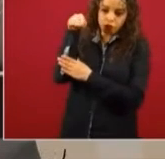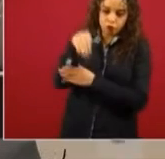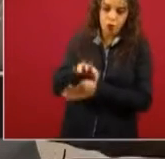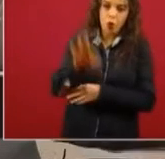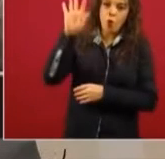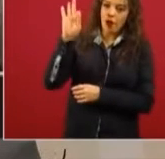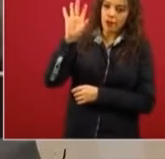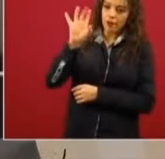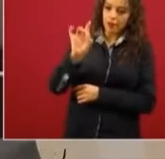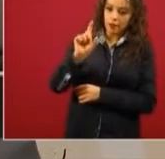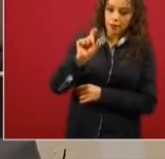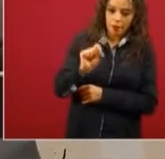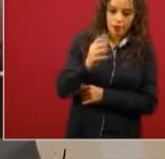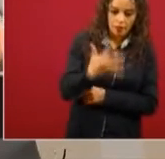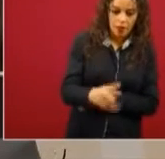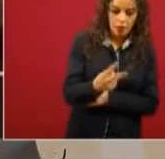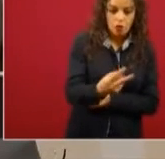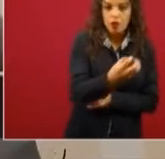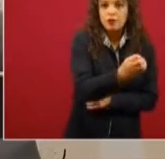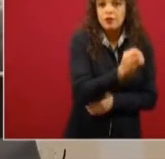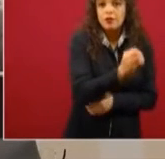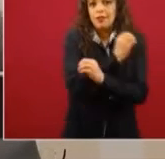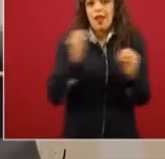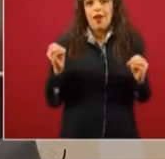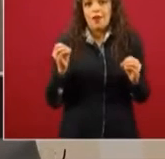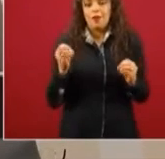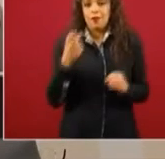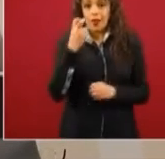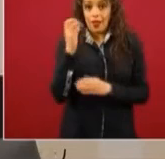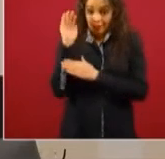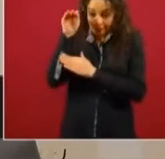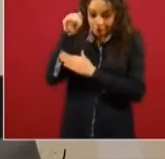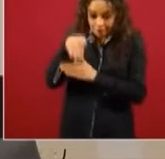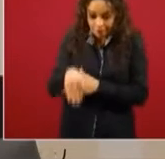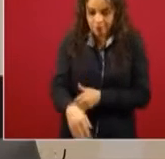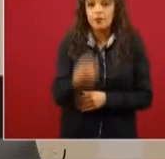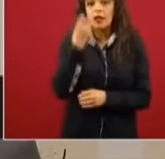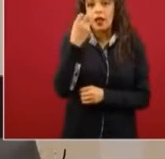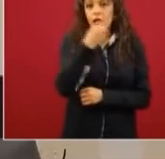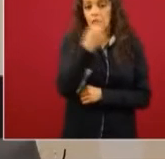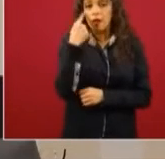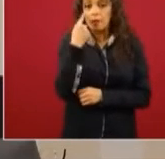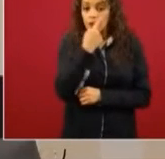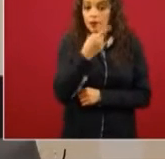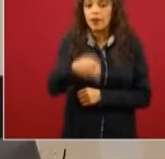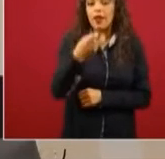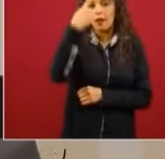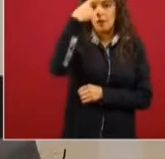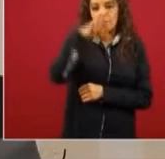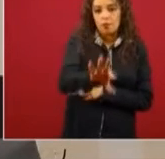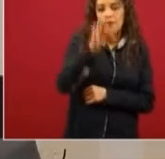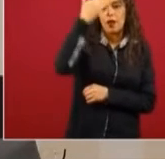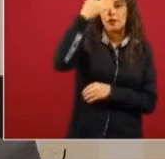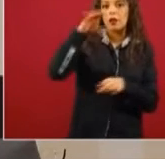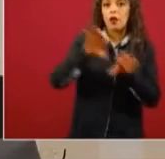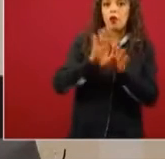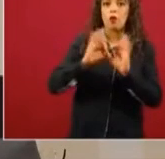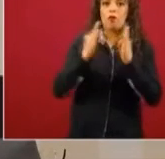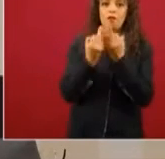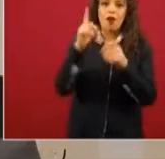veces más muertes que los señalados por el gobierno. En el país solo se han examinado a no más de 620 mil